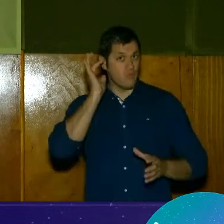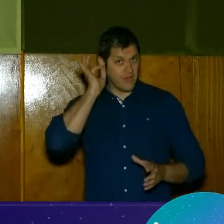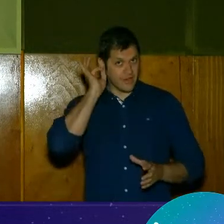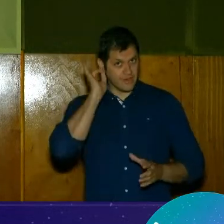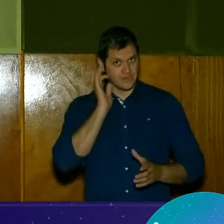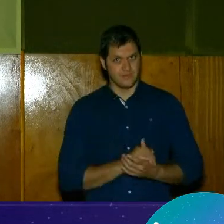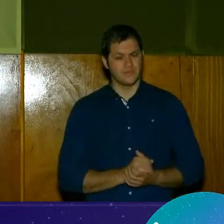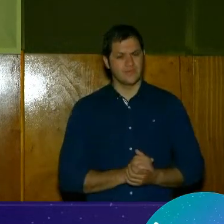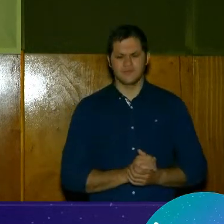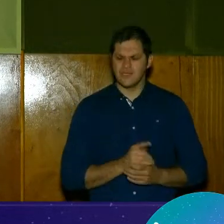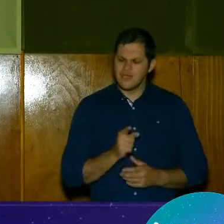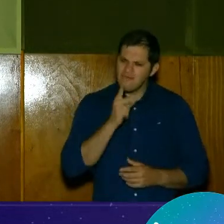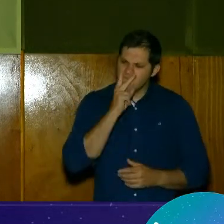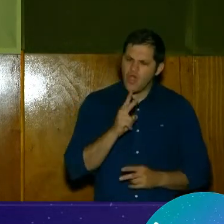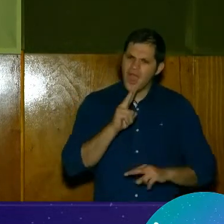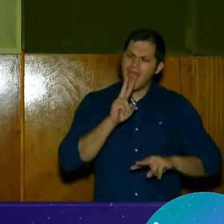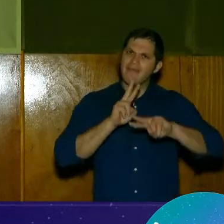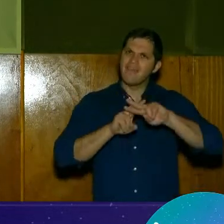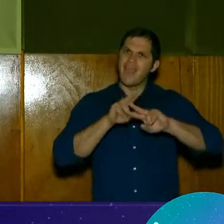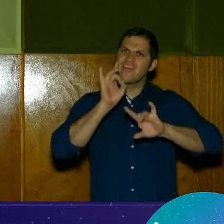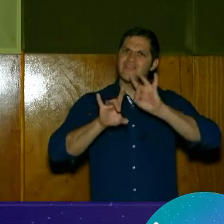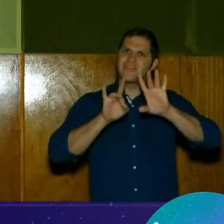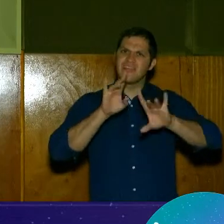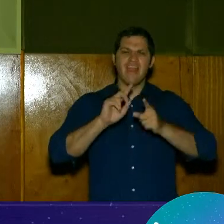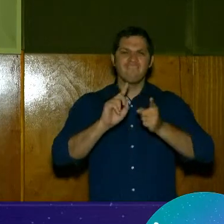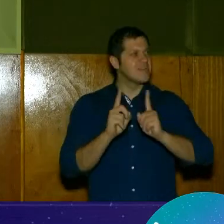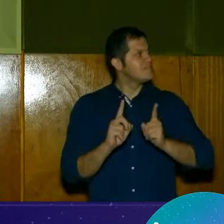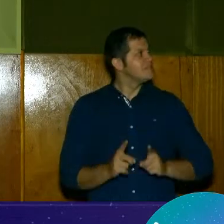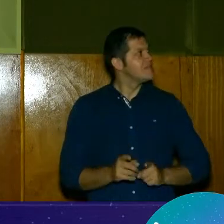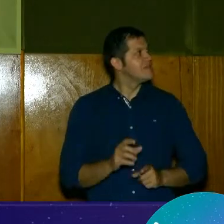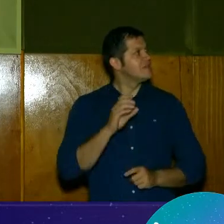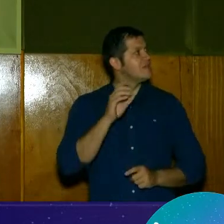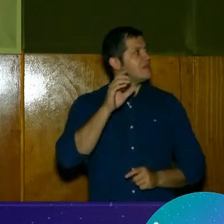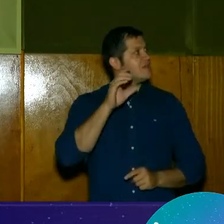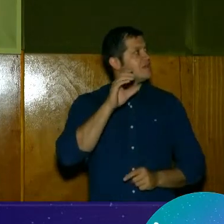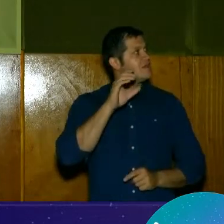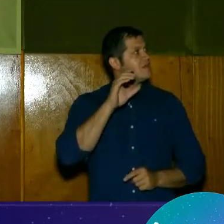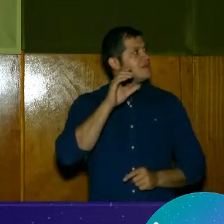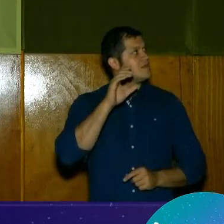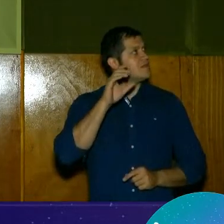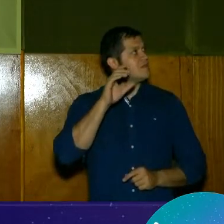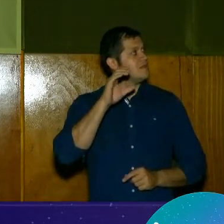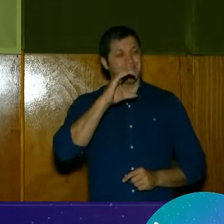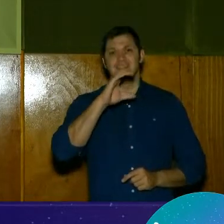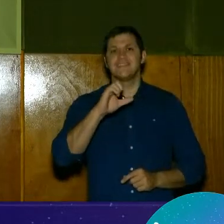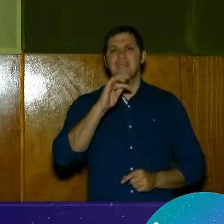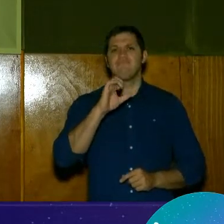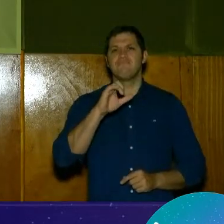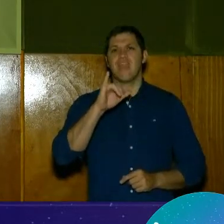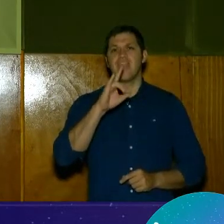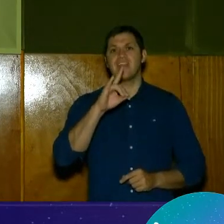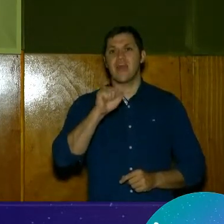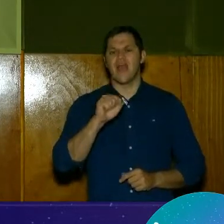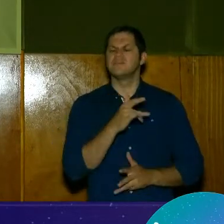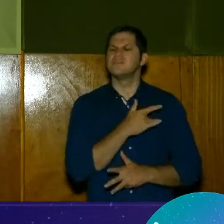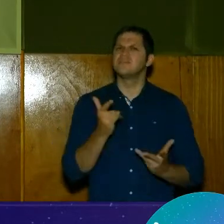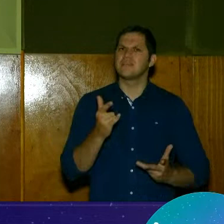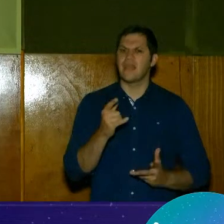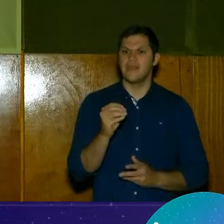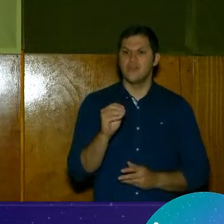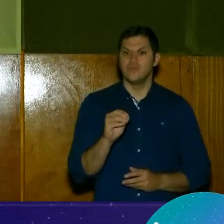que más estrellas variables de de cierto tipo veía en ese grupo de computadoras y